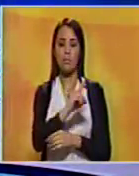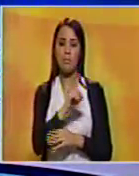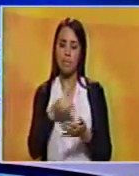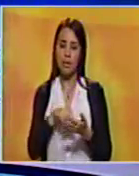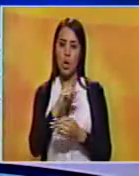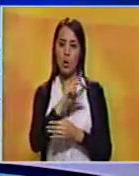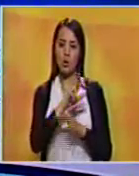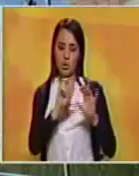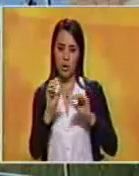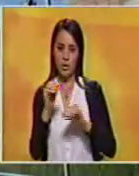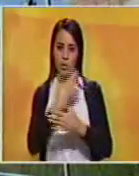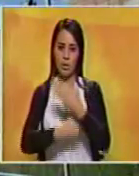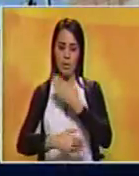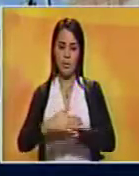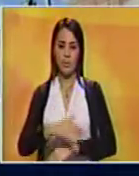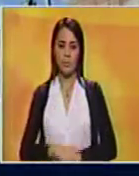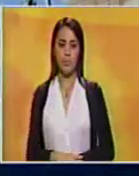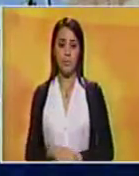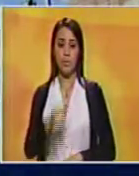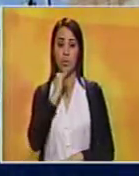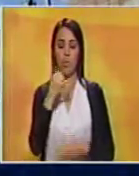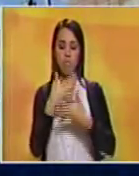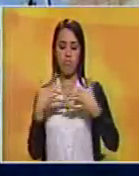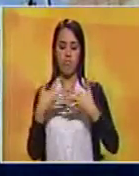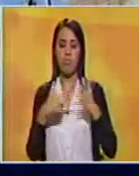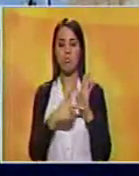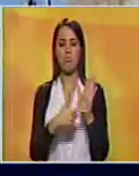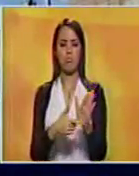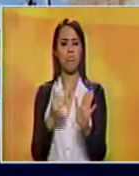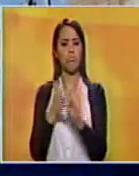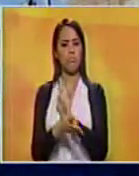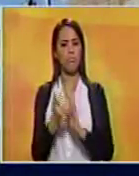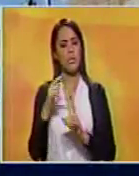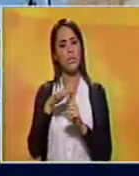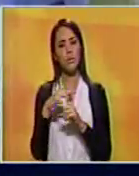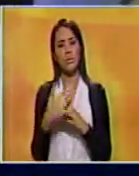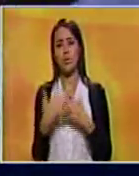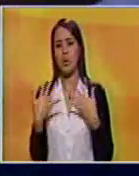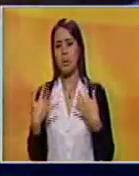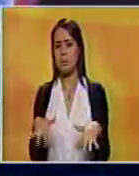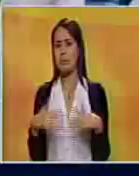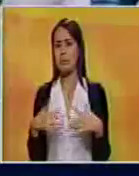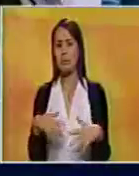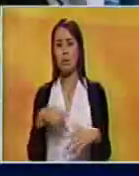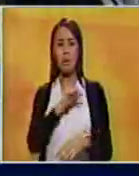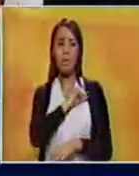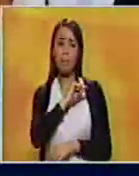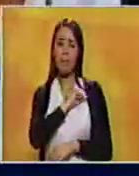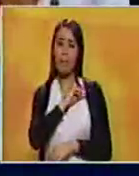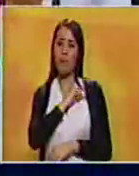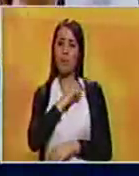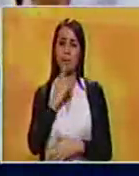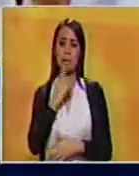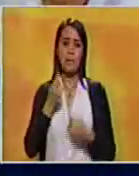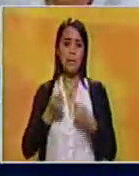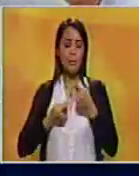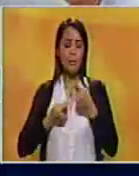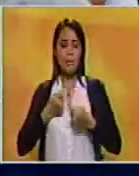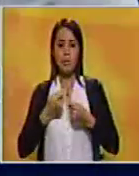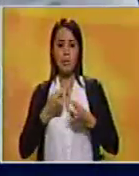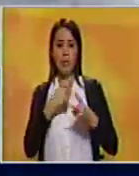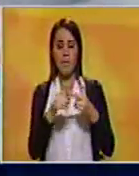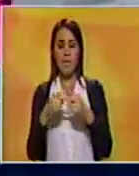1.830 heridos. En un comunicado, los relatores señalaron que la situación está creando un ambiente de temor e incertidumbre entre